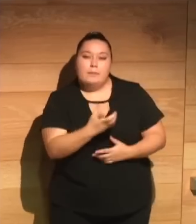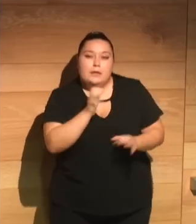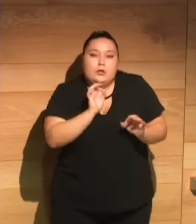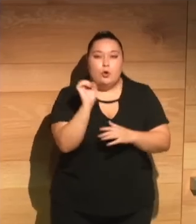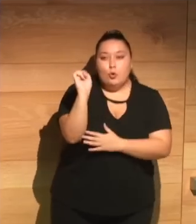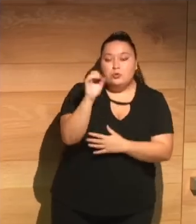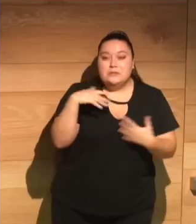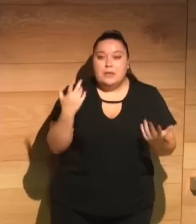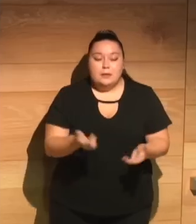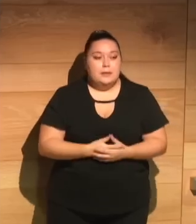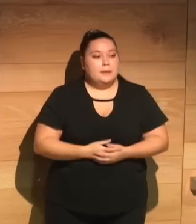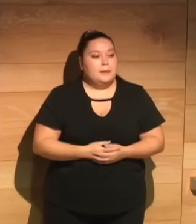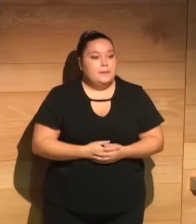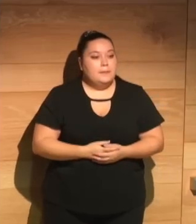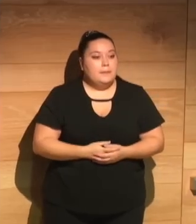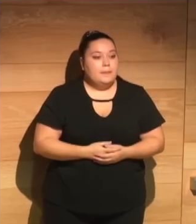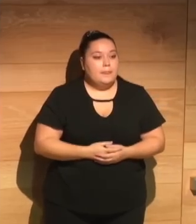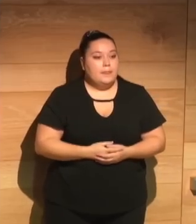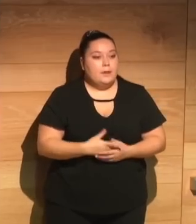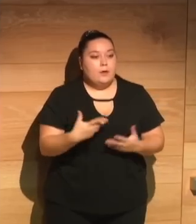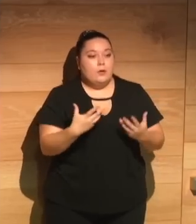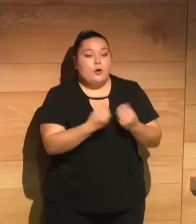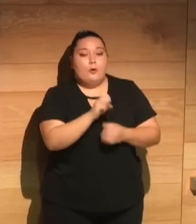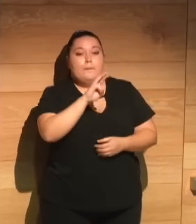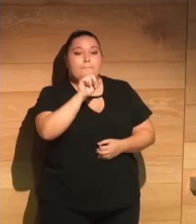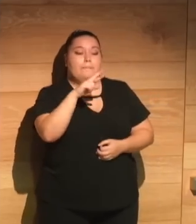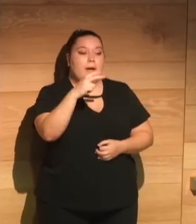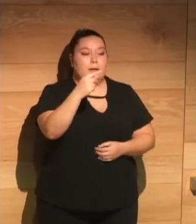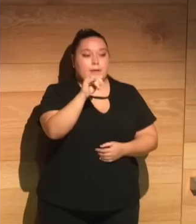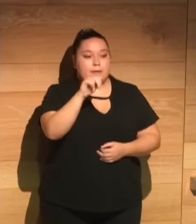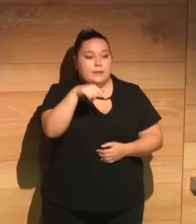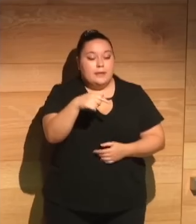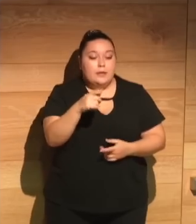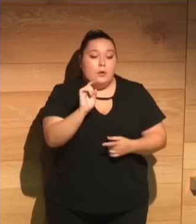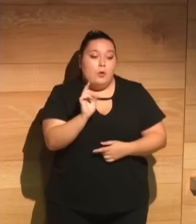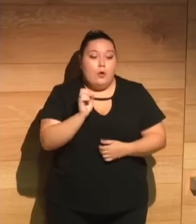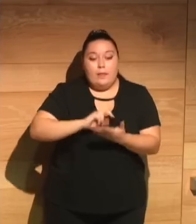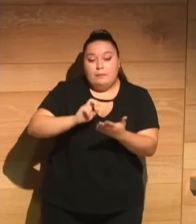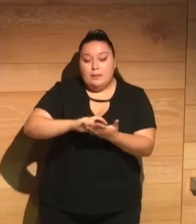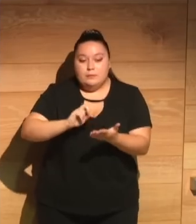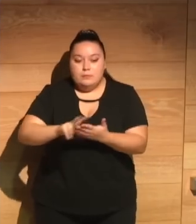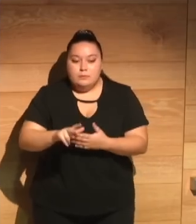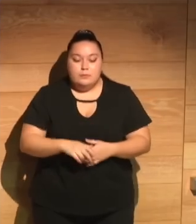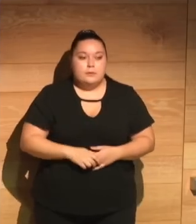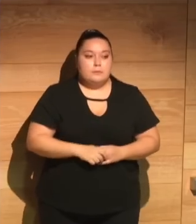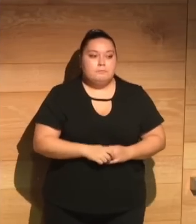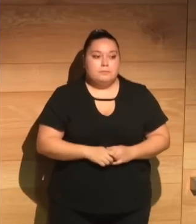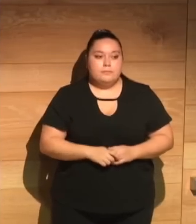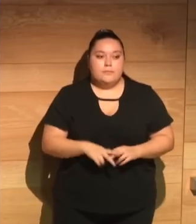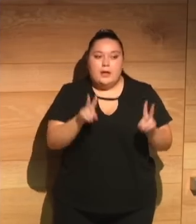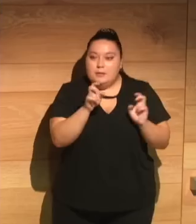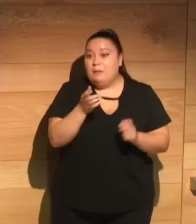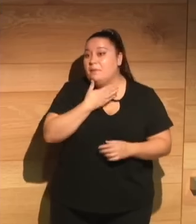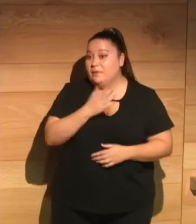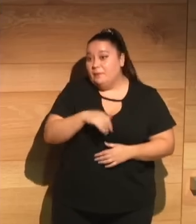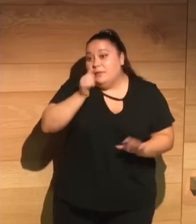Además social, que nos abre muchas vías porque... Puede ser con parking, puede ser que vas andando. Pues mira, ahora me apetece más que tu tema, Rodrigo, las cosas